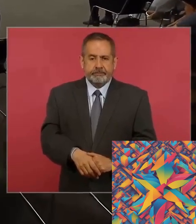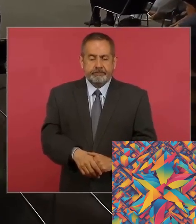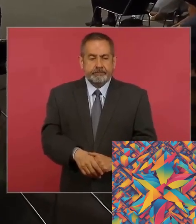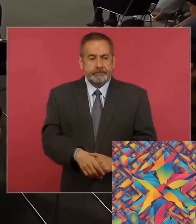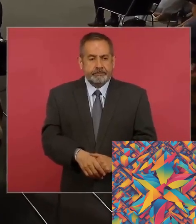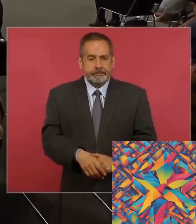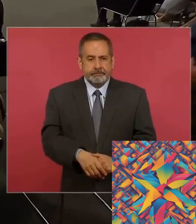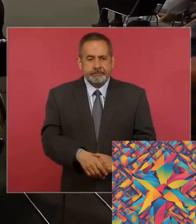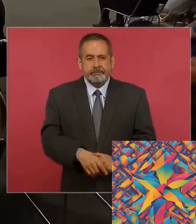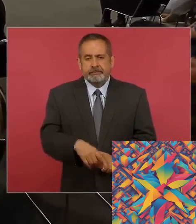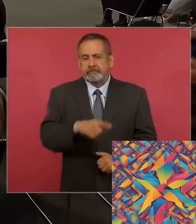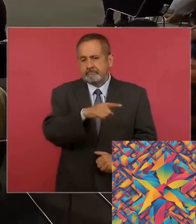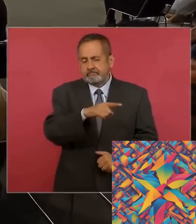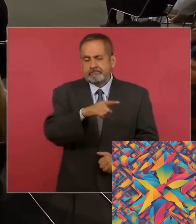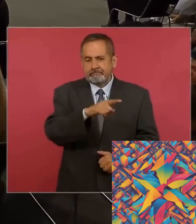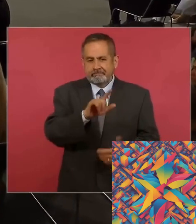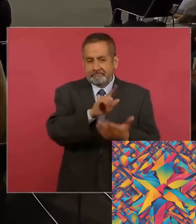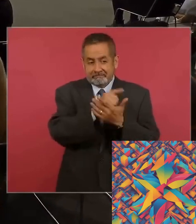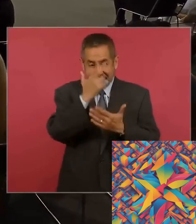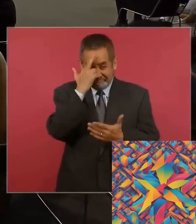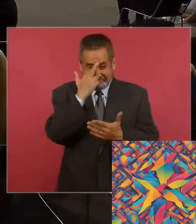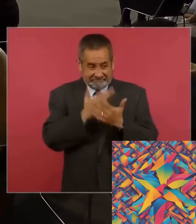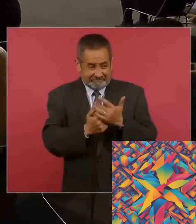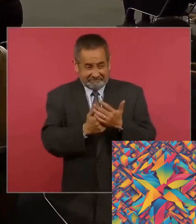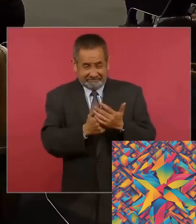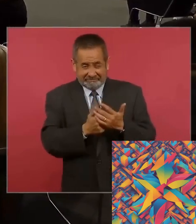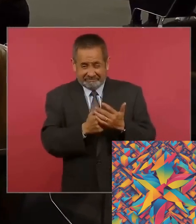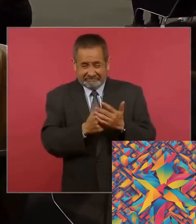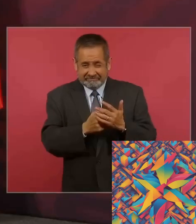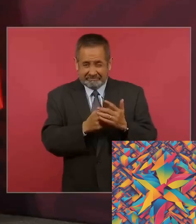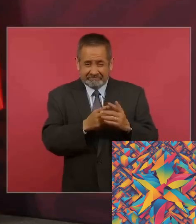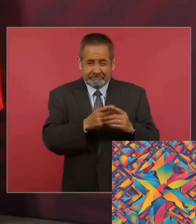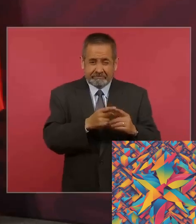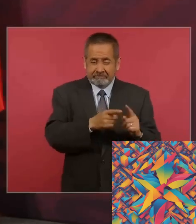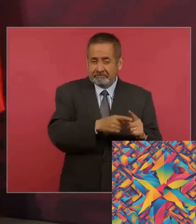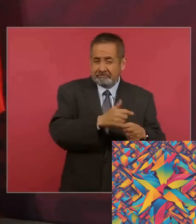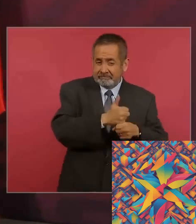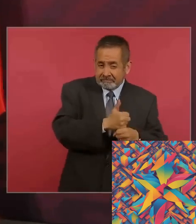mejor. Sigamos trabajando en equipo, con optimismo y